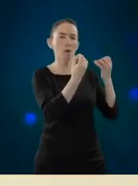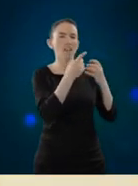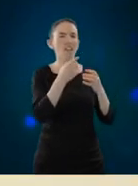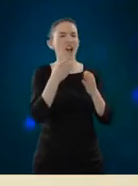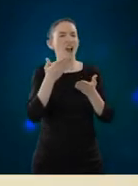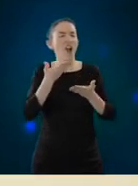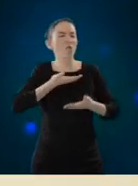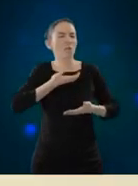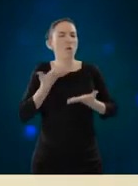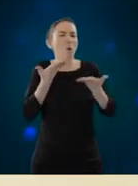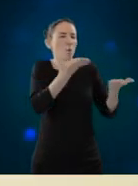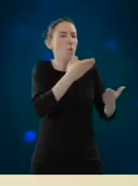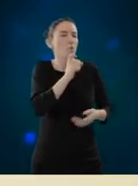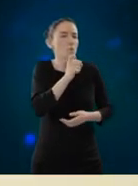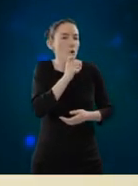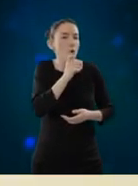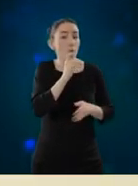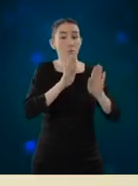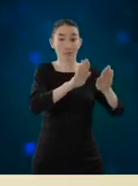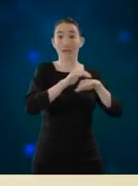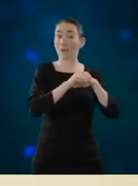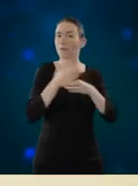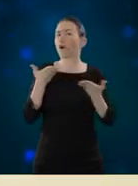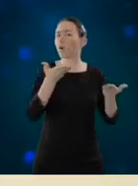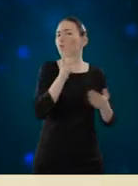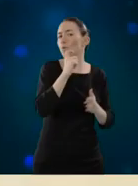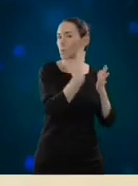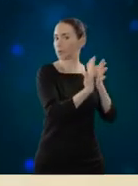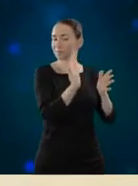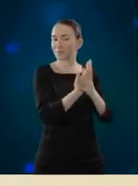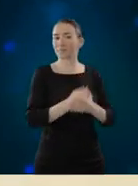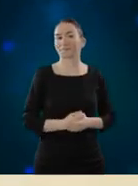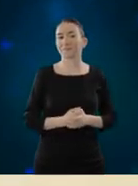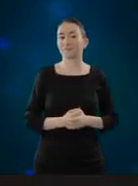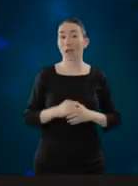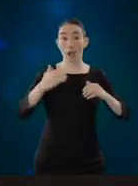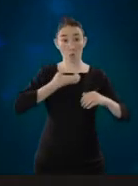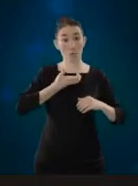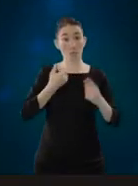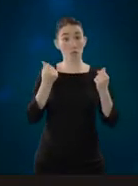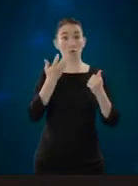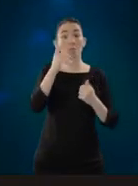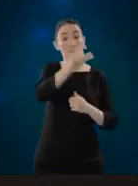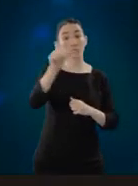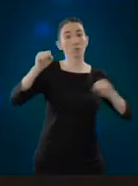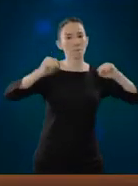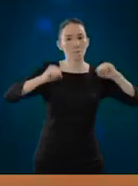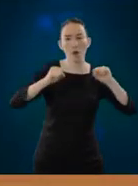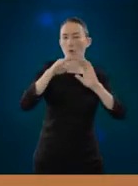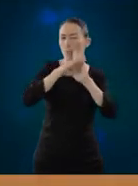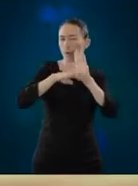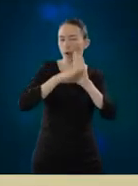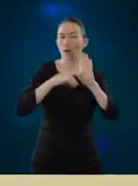las personas mayores, el Ayuntamiento de Logroño hace programas, actuaciones y distintas actividades para todas